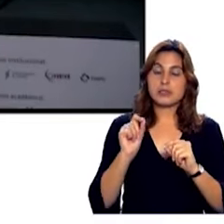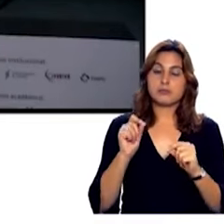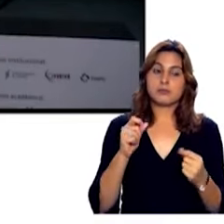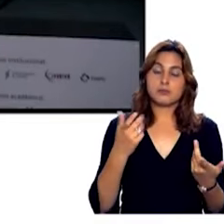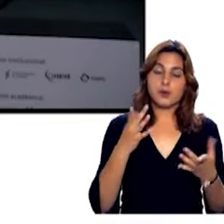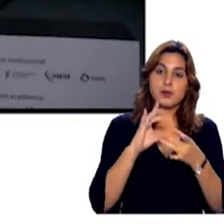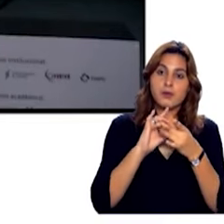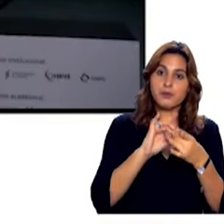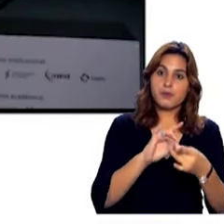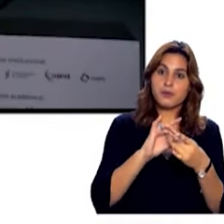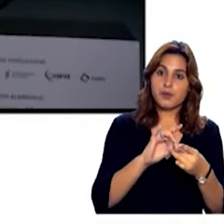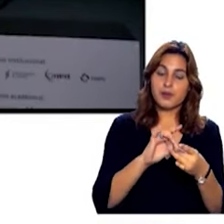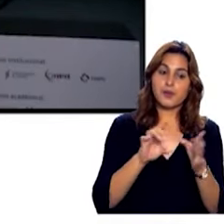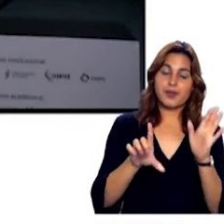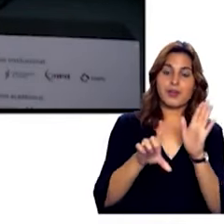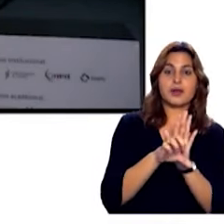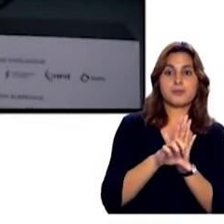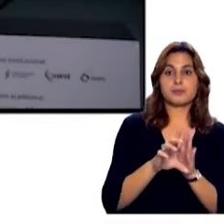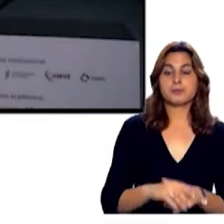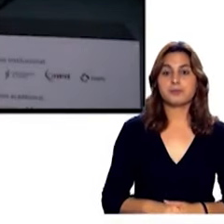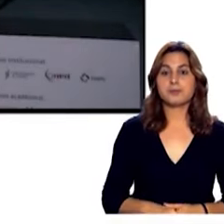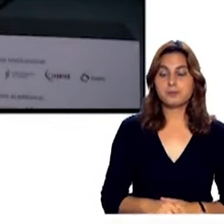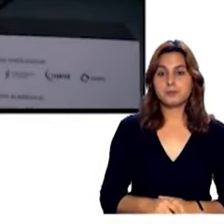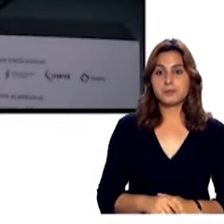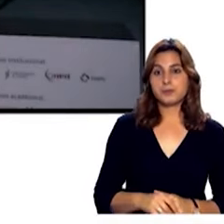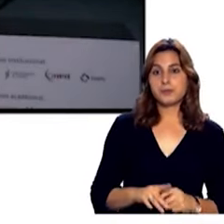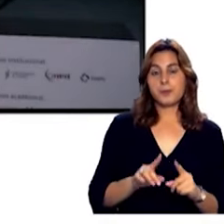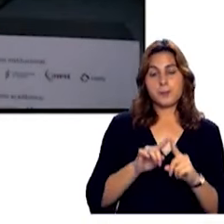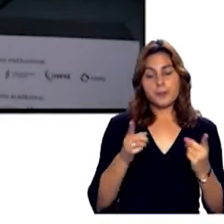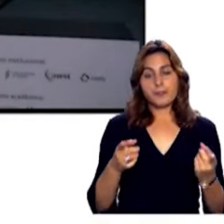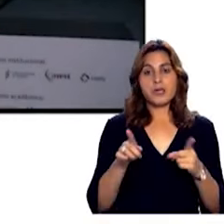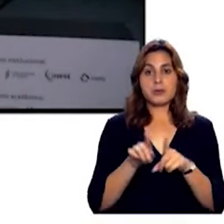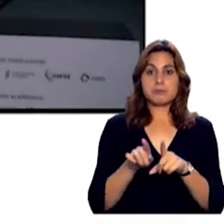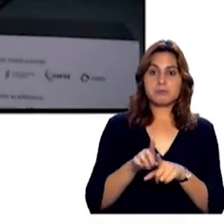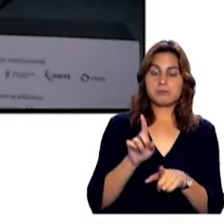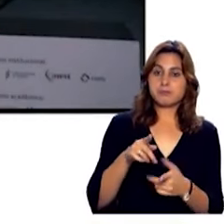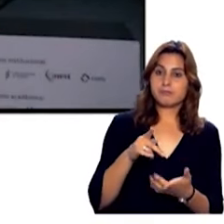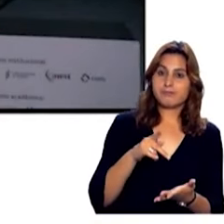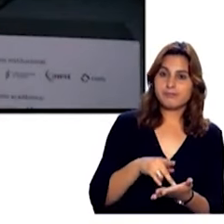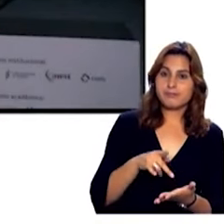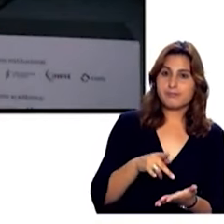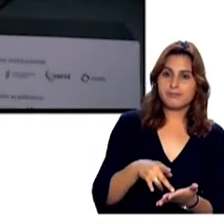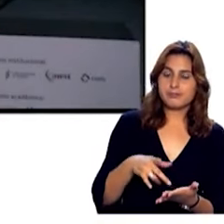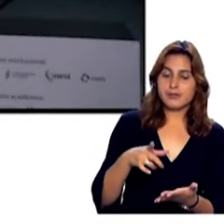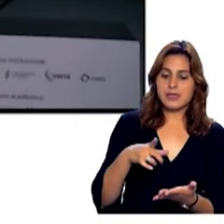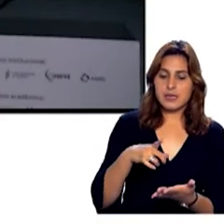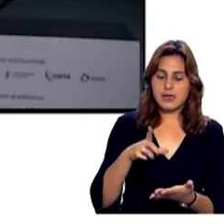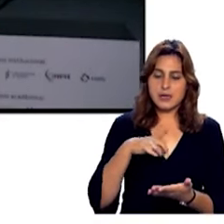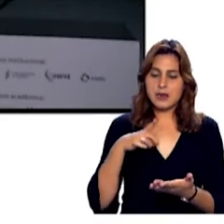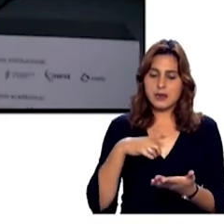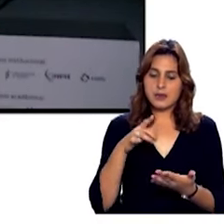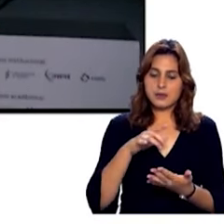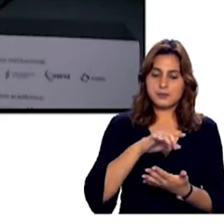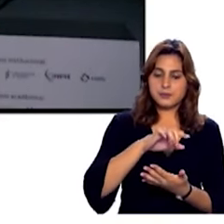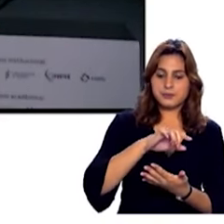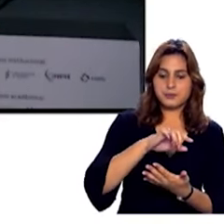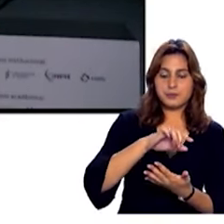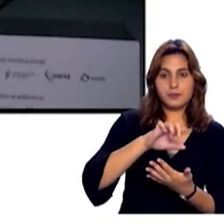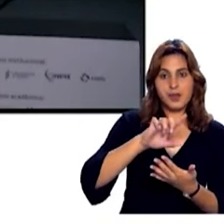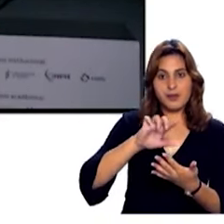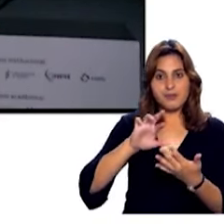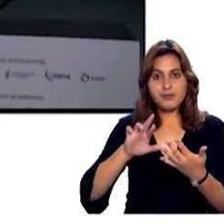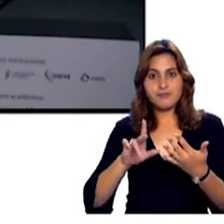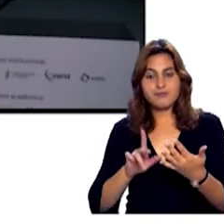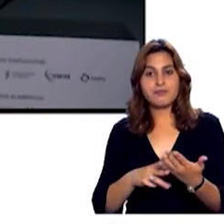Pero también es cierto que el ordenamiento en los últimos aos ha ido estableciendo criterios de que inducen a ESA vinculación